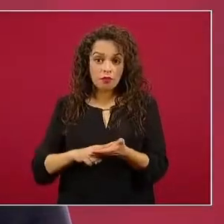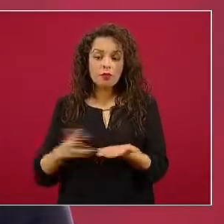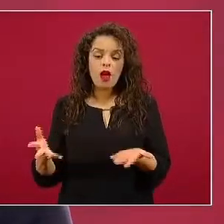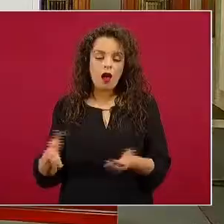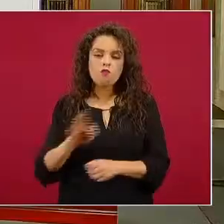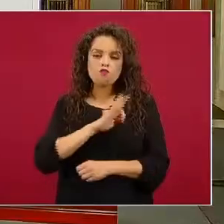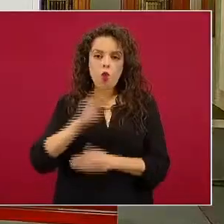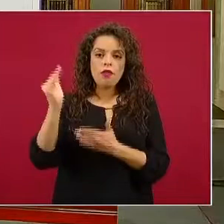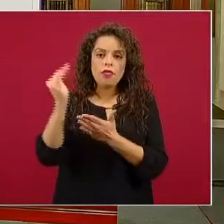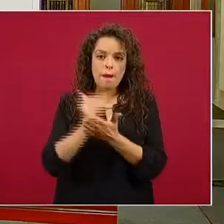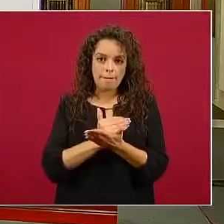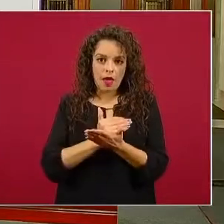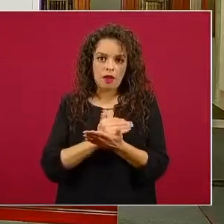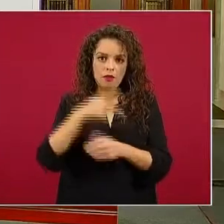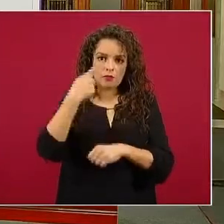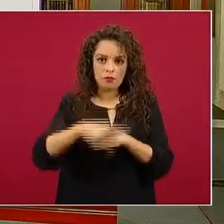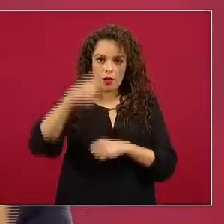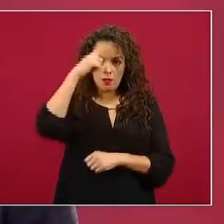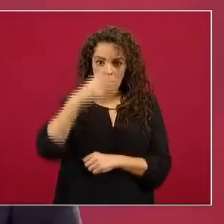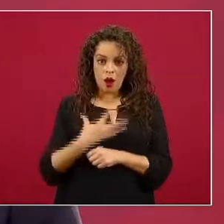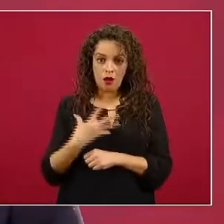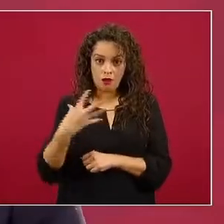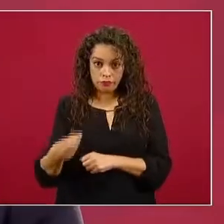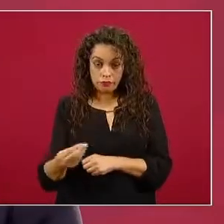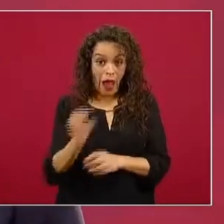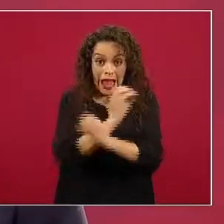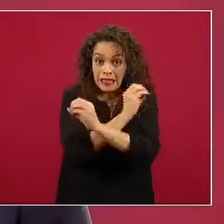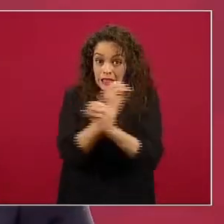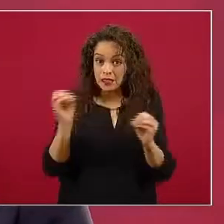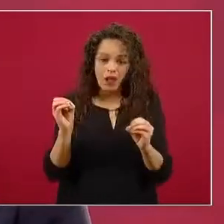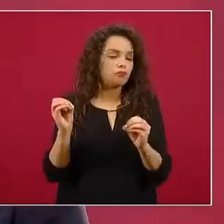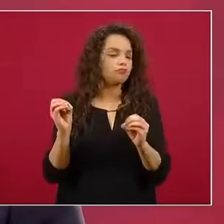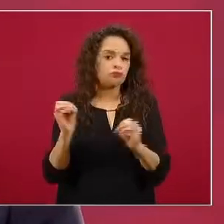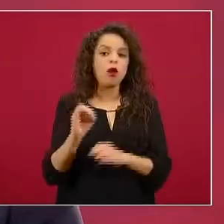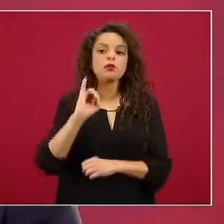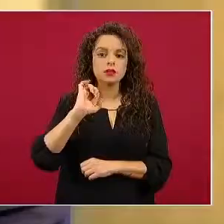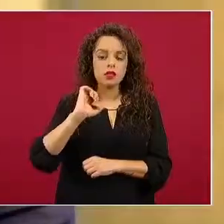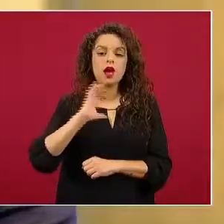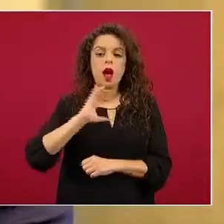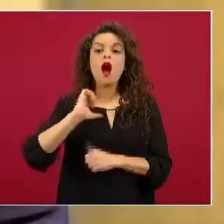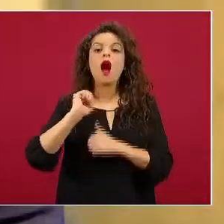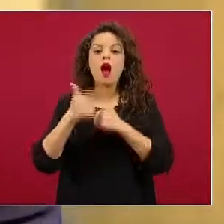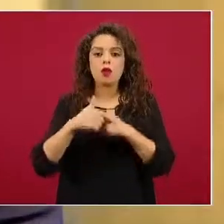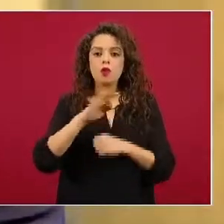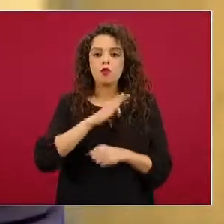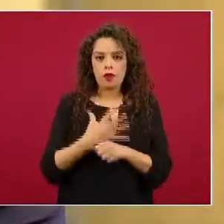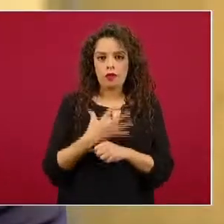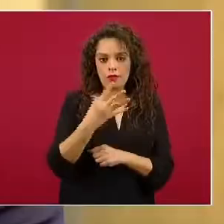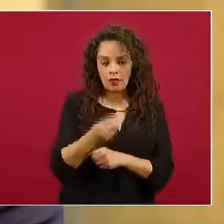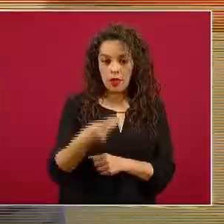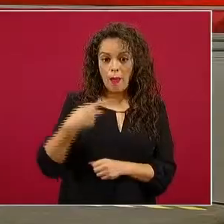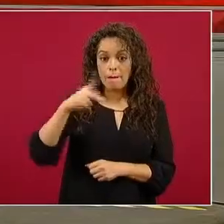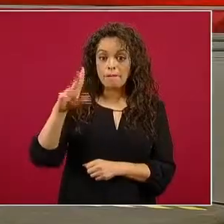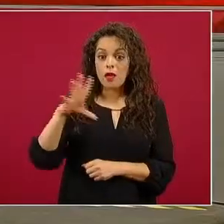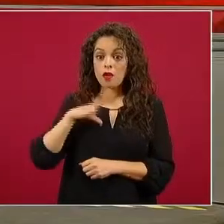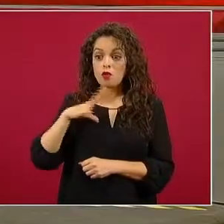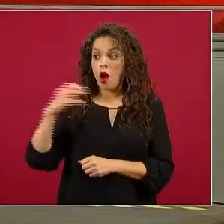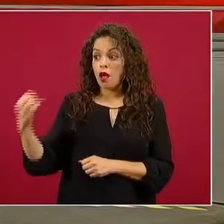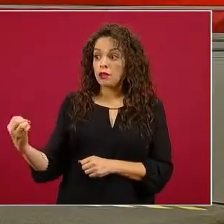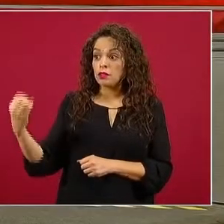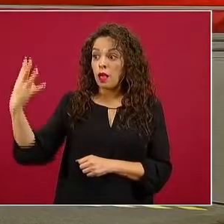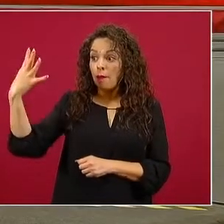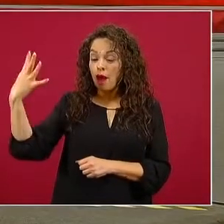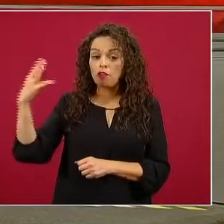no es cero, pero es bajo. Si es una entidad que está en semáforo amarillo, en semáforo naranja, ya ninguna afortunadamente está en semáforo